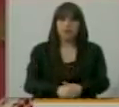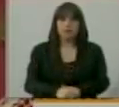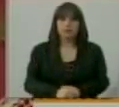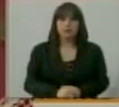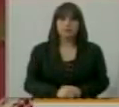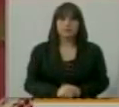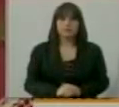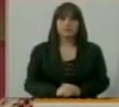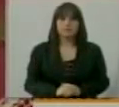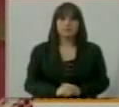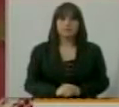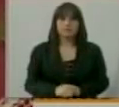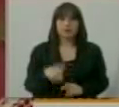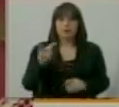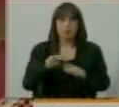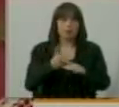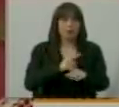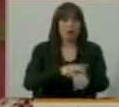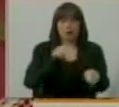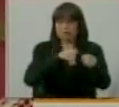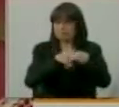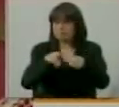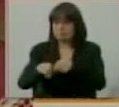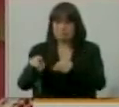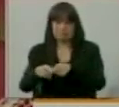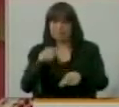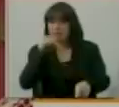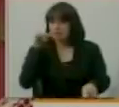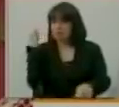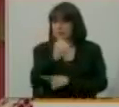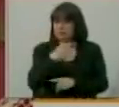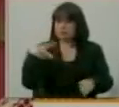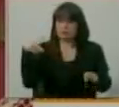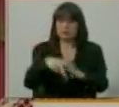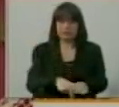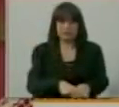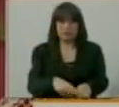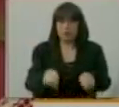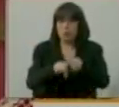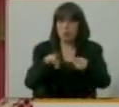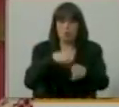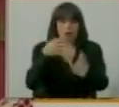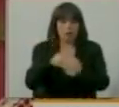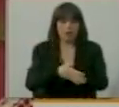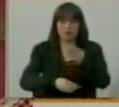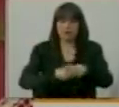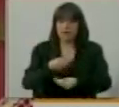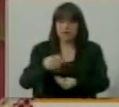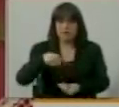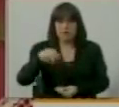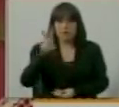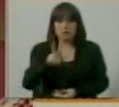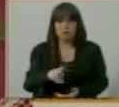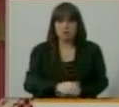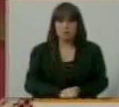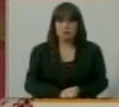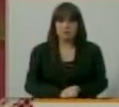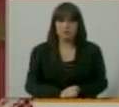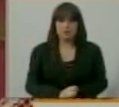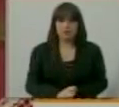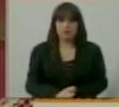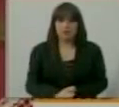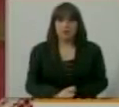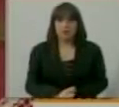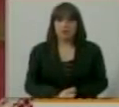Eso tiene mucho que ver con lo que ocurrió aquí en Venezuela. con el liderazgo del comandante Hugo Chávez. El